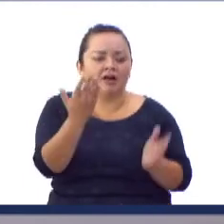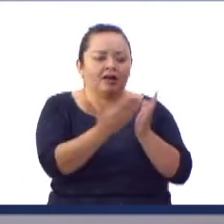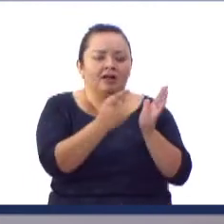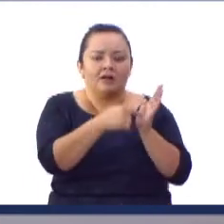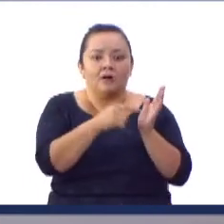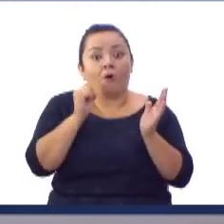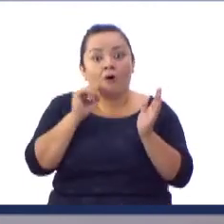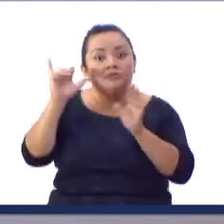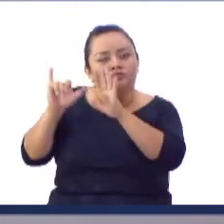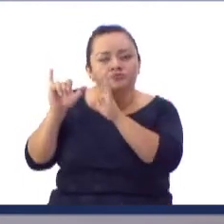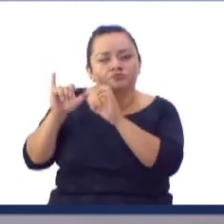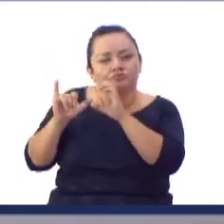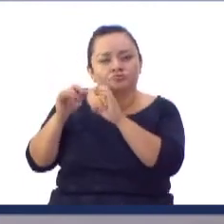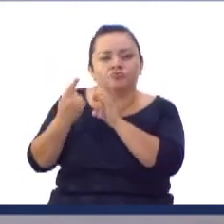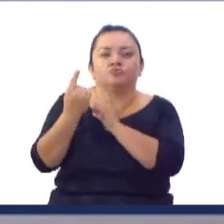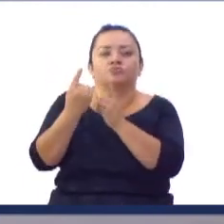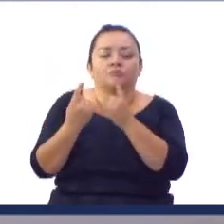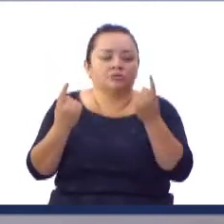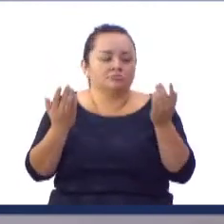dios